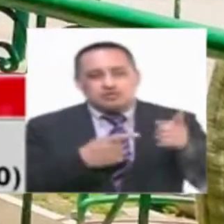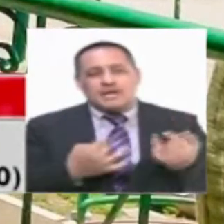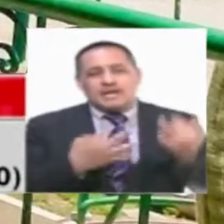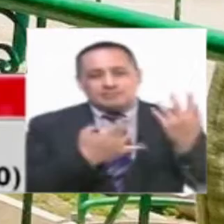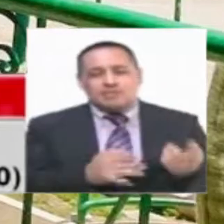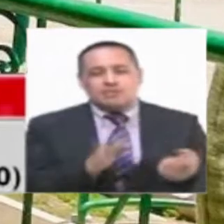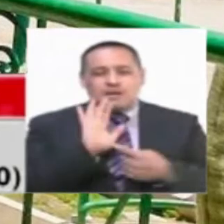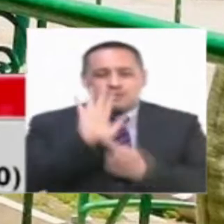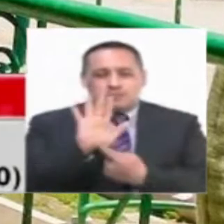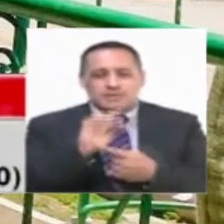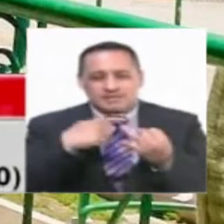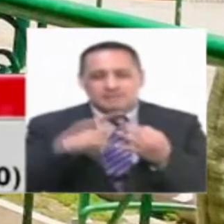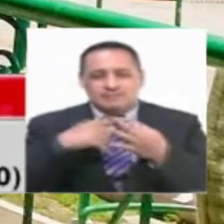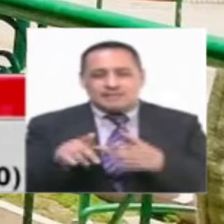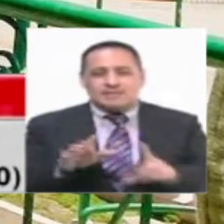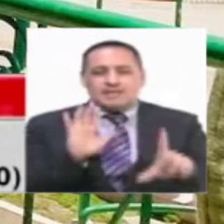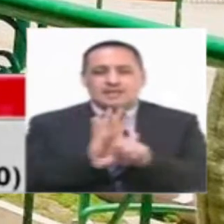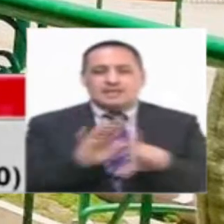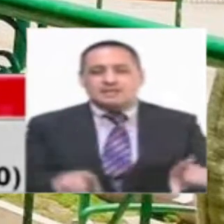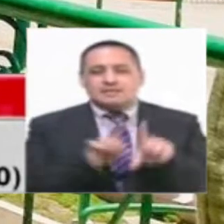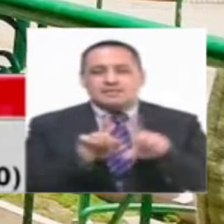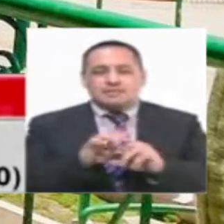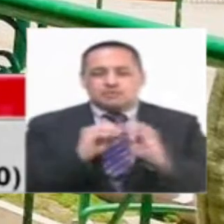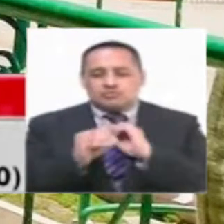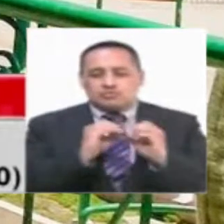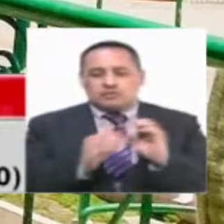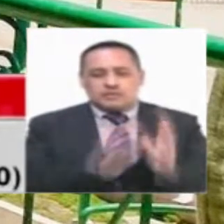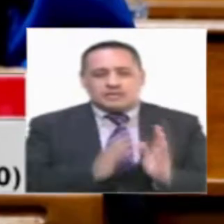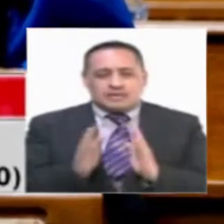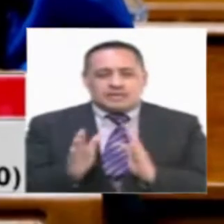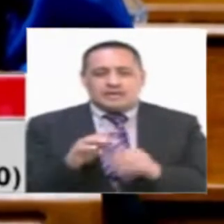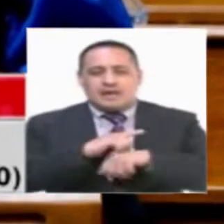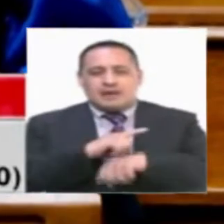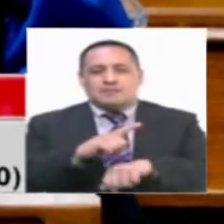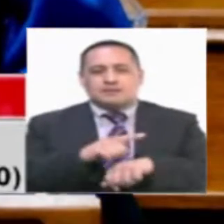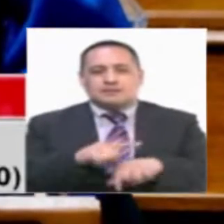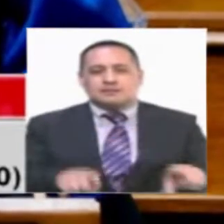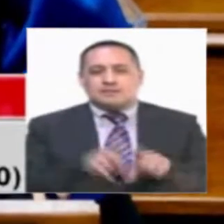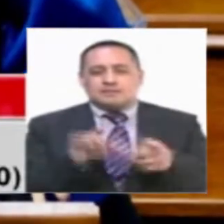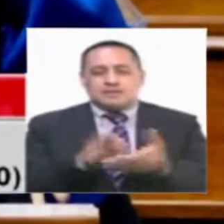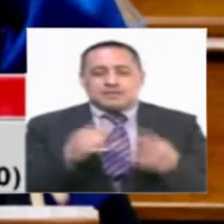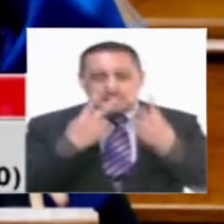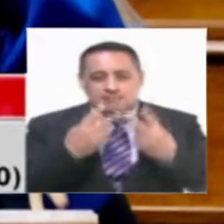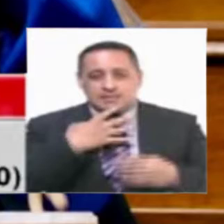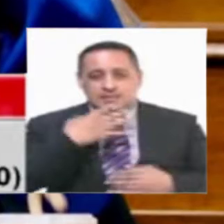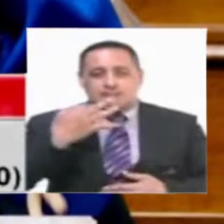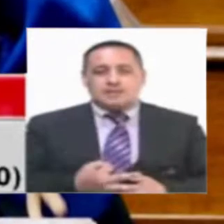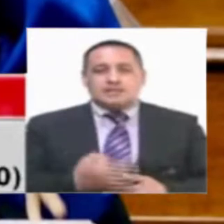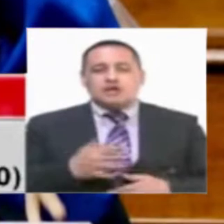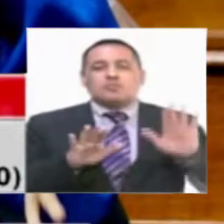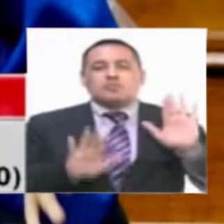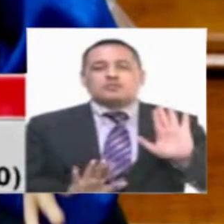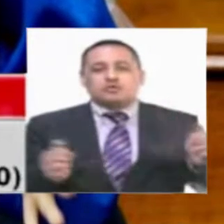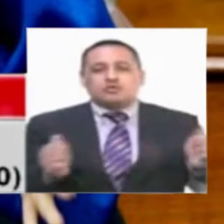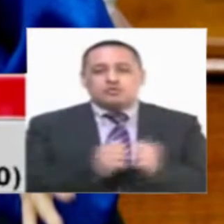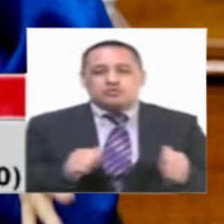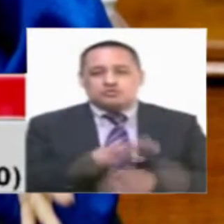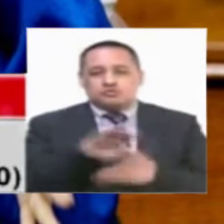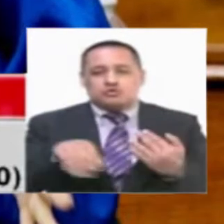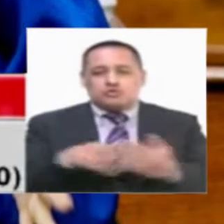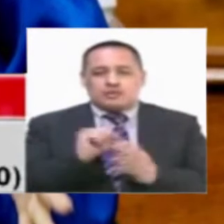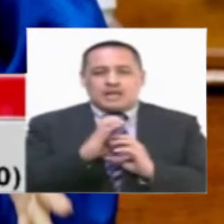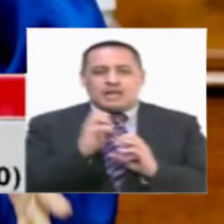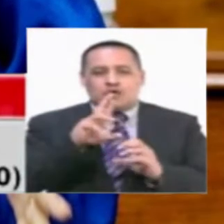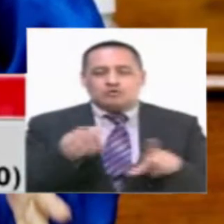publique estas leyes y las implemente de manera inmediata. Y si es que realmente está comprometido con el agro, hay